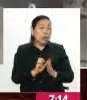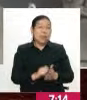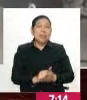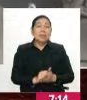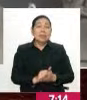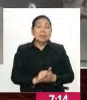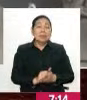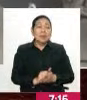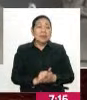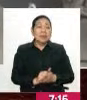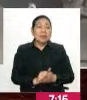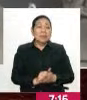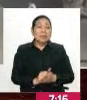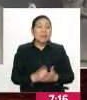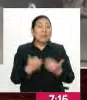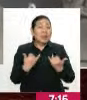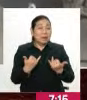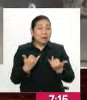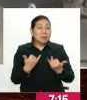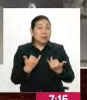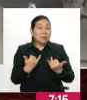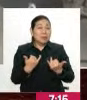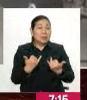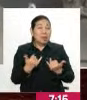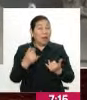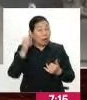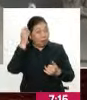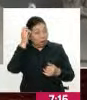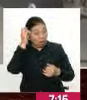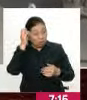solamente en Piura. No, estos estudios lo que hace